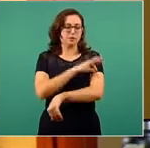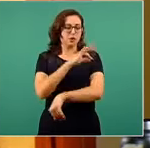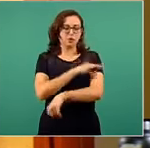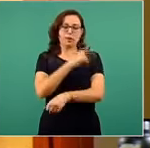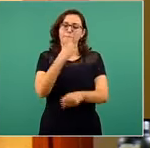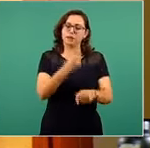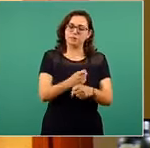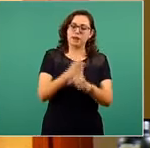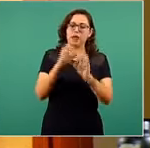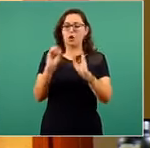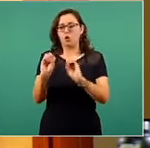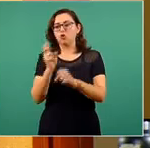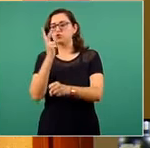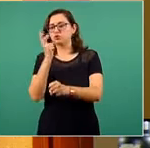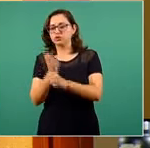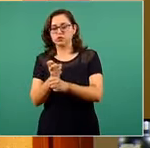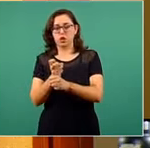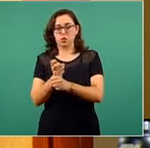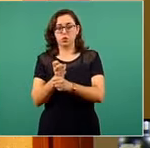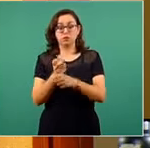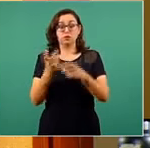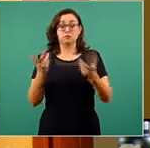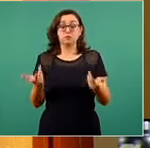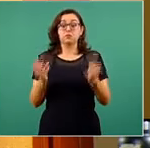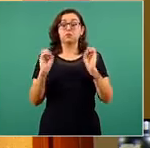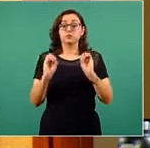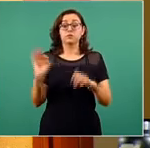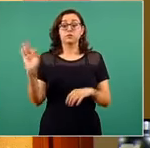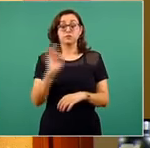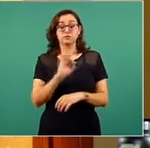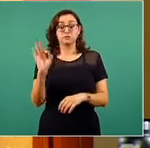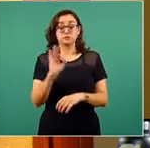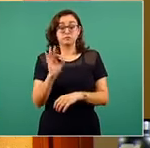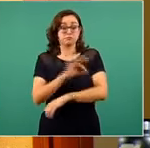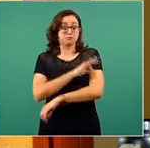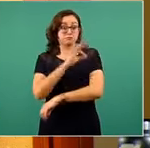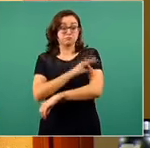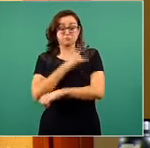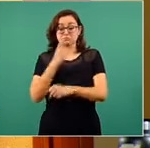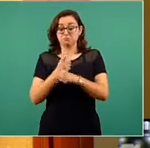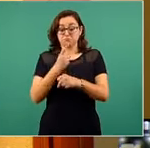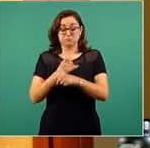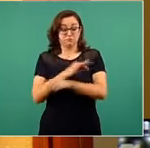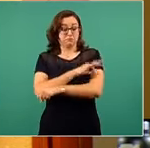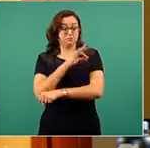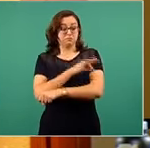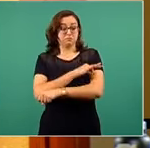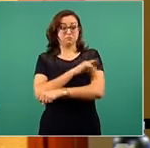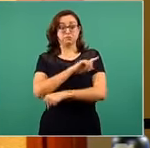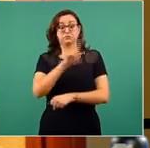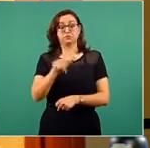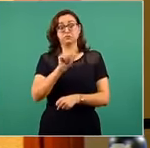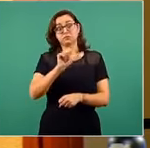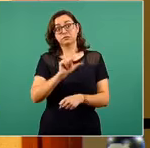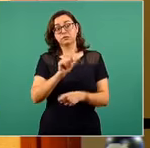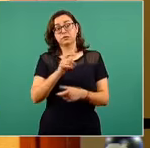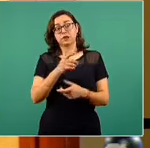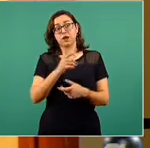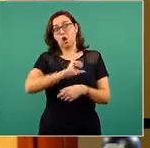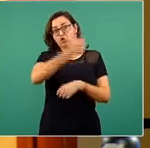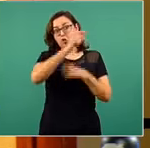dosis de un esquema que le fue aplicado fuera del país. Esto lo comentábamos hace algunos días, si alguien se vacunó fuera de